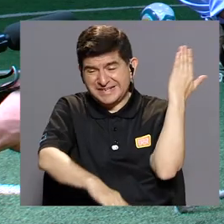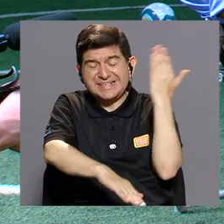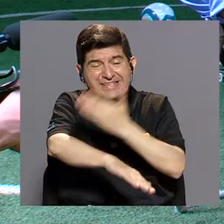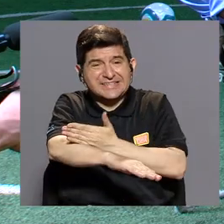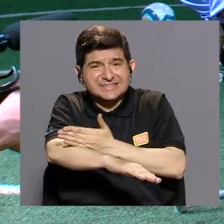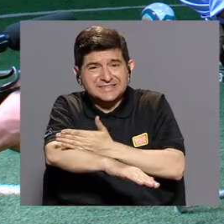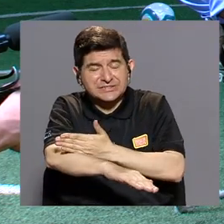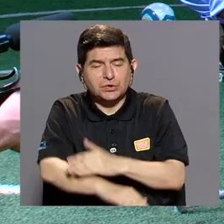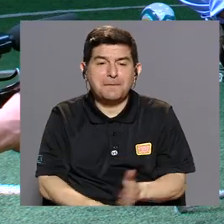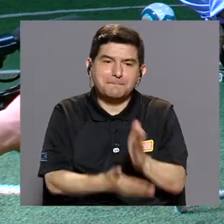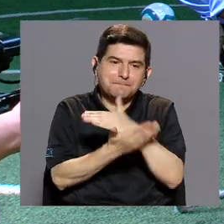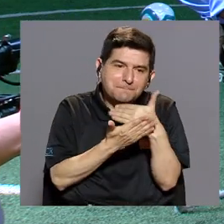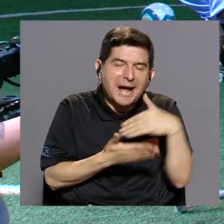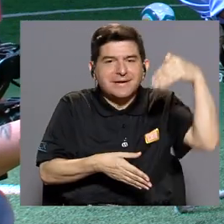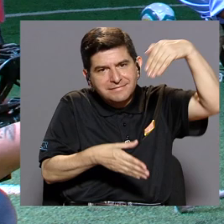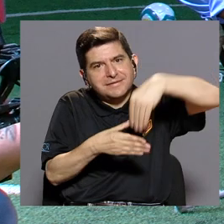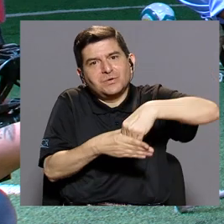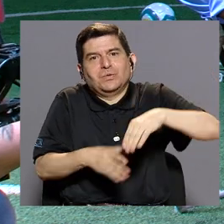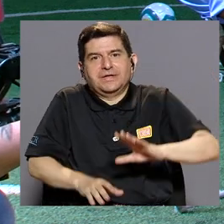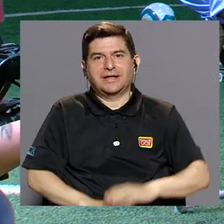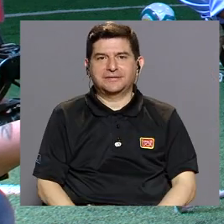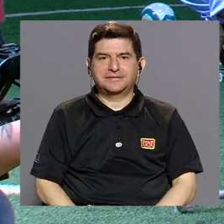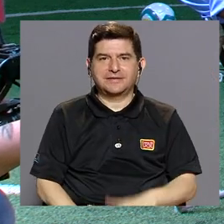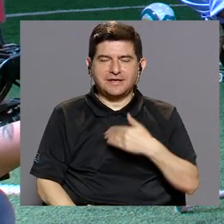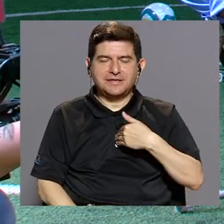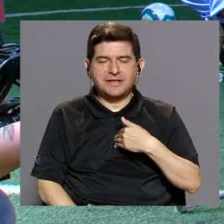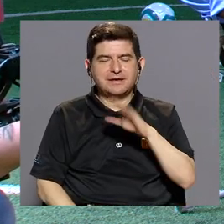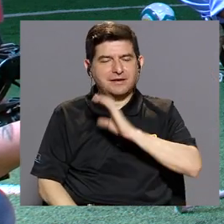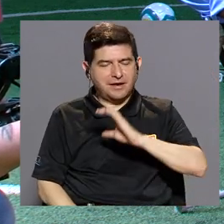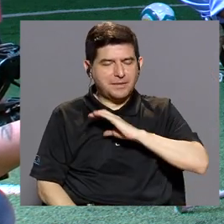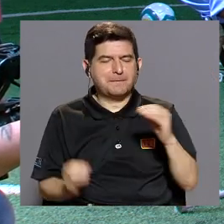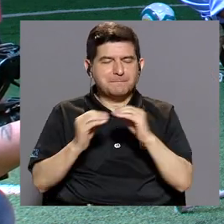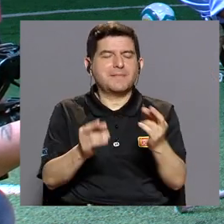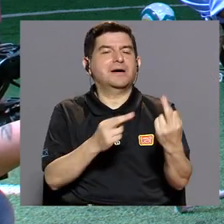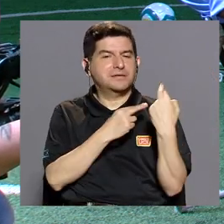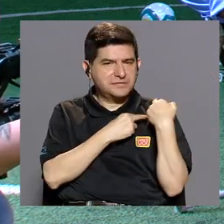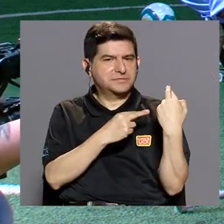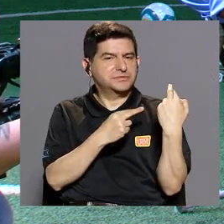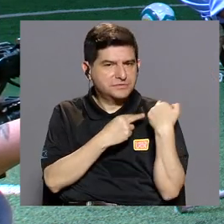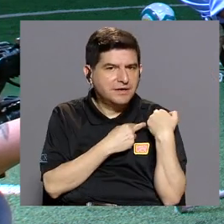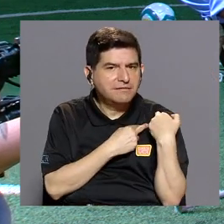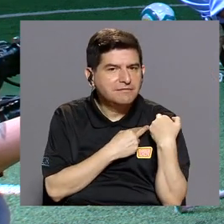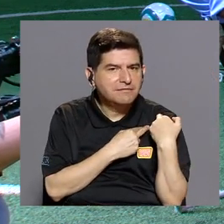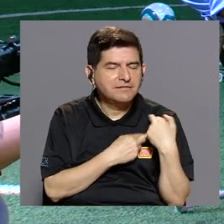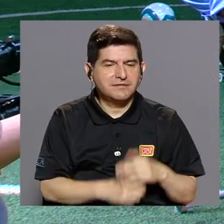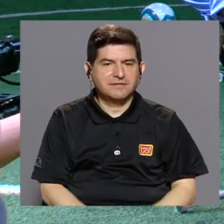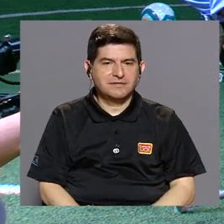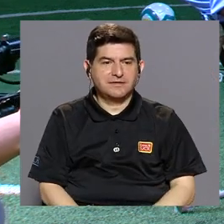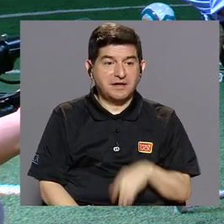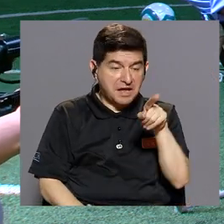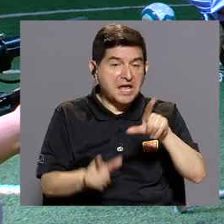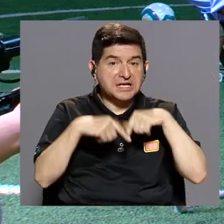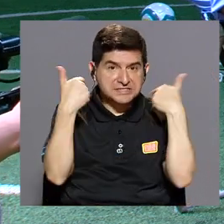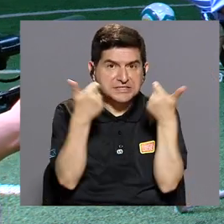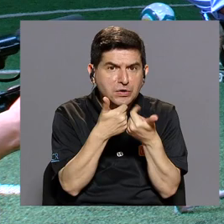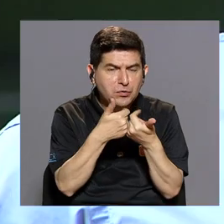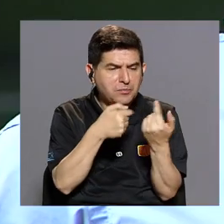lamentablemente la lesión es parte de, uh-huh. ¿verdad? Y tienes que comportarte con mayor responsabilidad. Uh-huh. Porque ahí donde lo ves